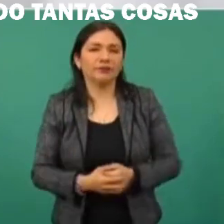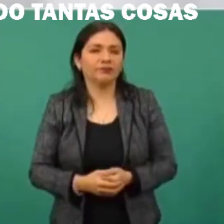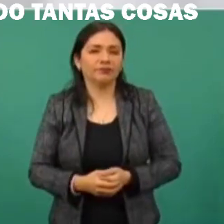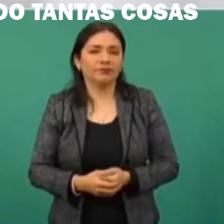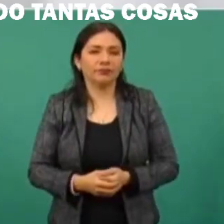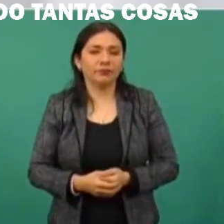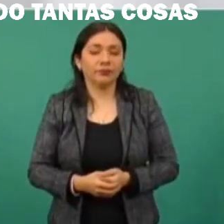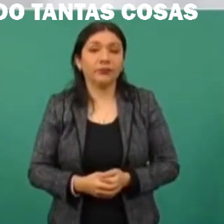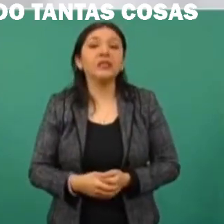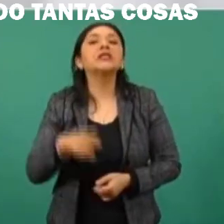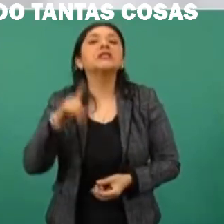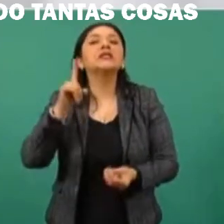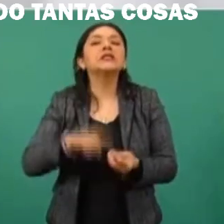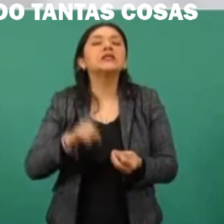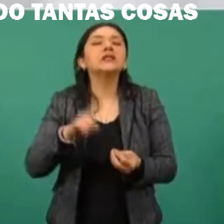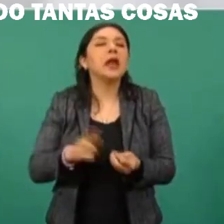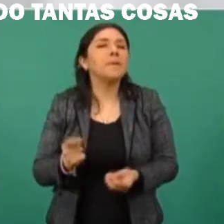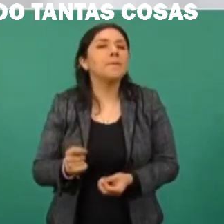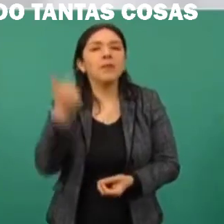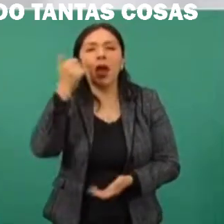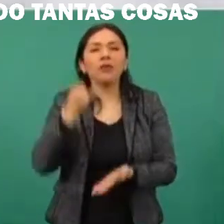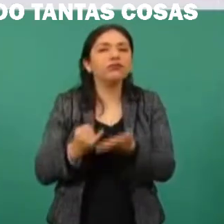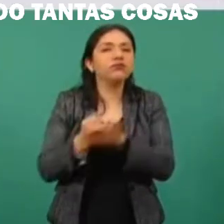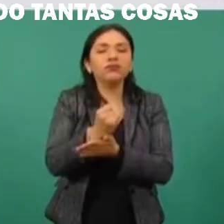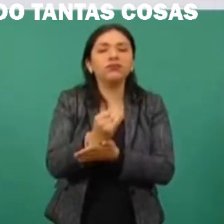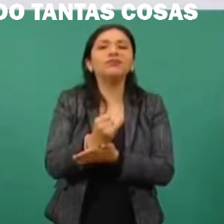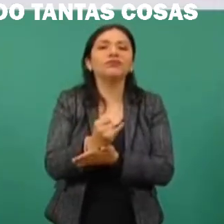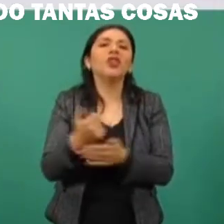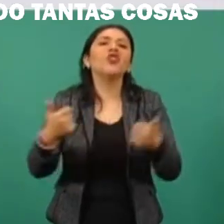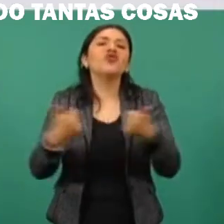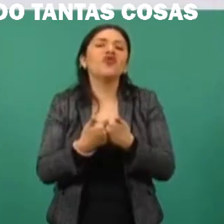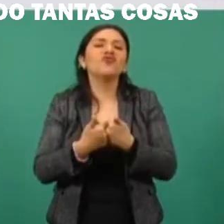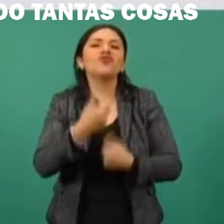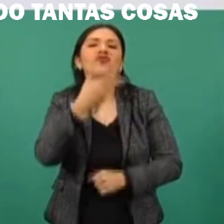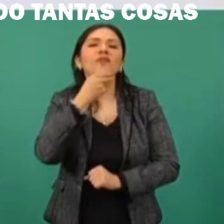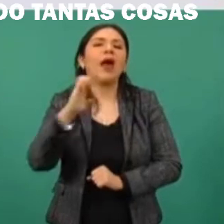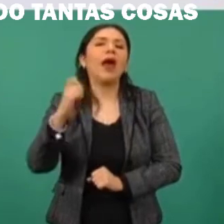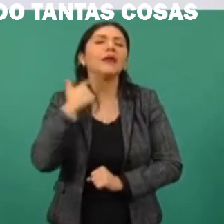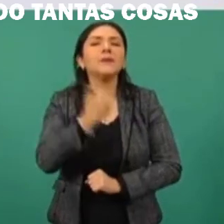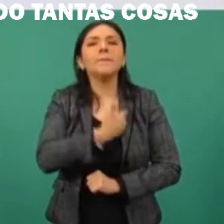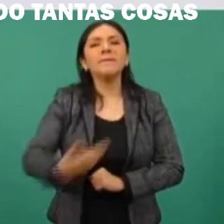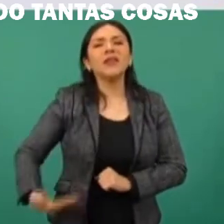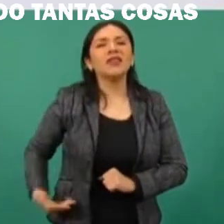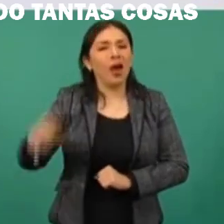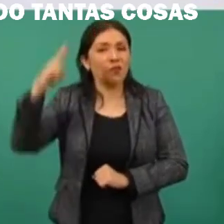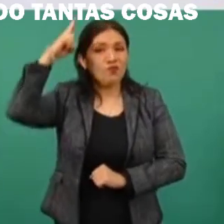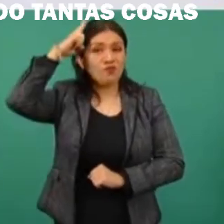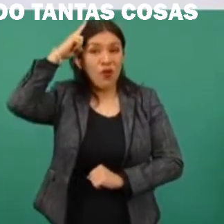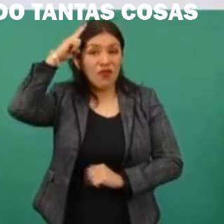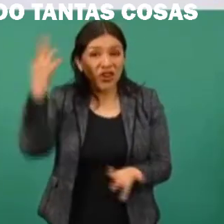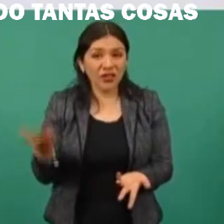Esto lo estableció el dictador Porfirio Díaz.